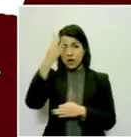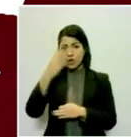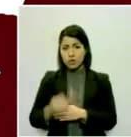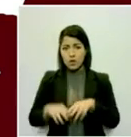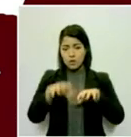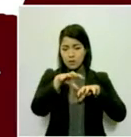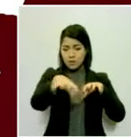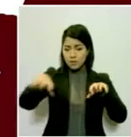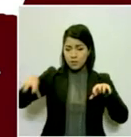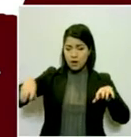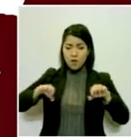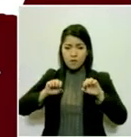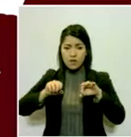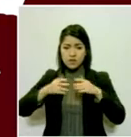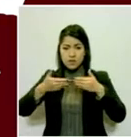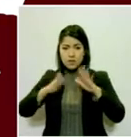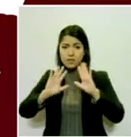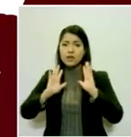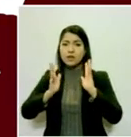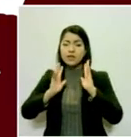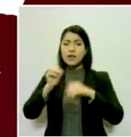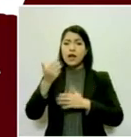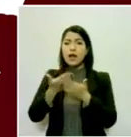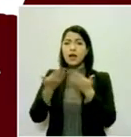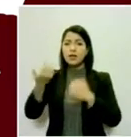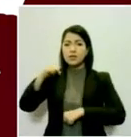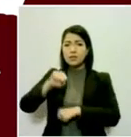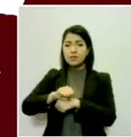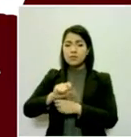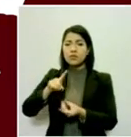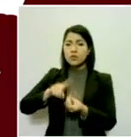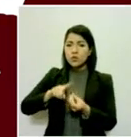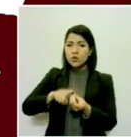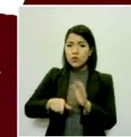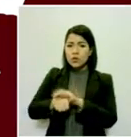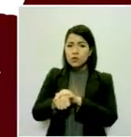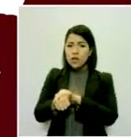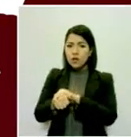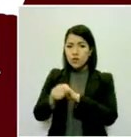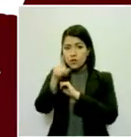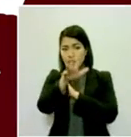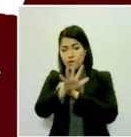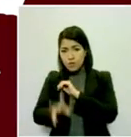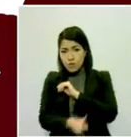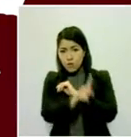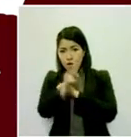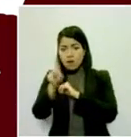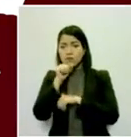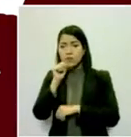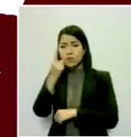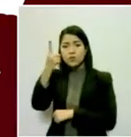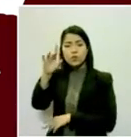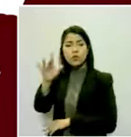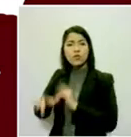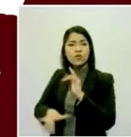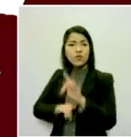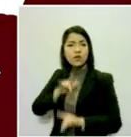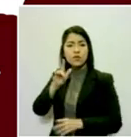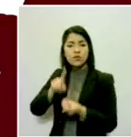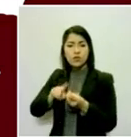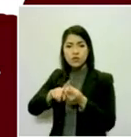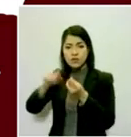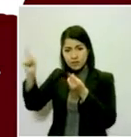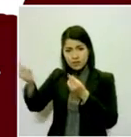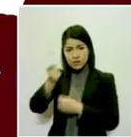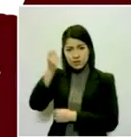ya abiertos. Esta semana se abre el de Zaguayo. Tenemos uno en la Expoferia, acá en el municipio de